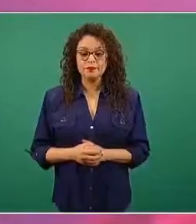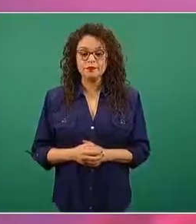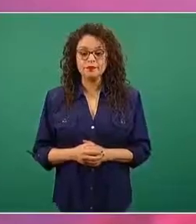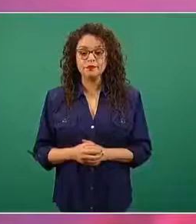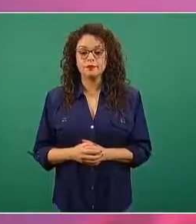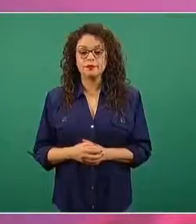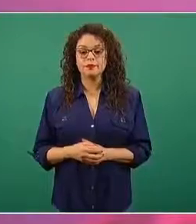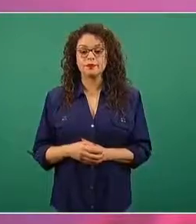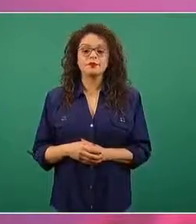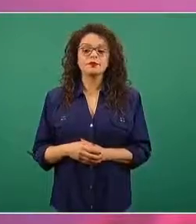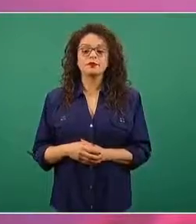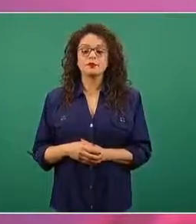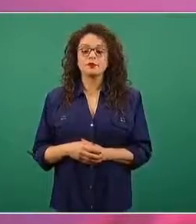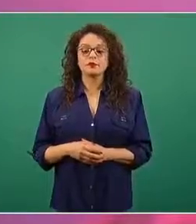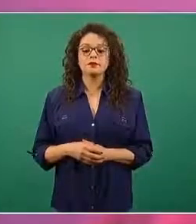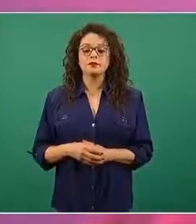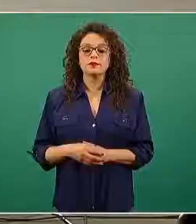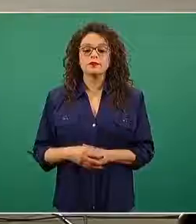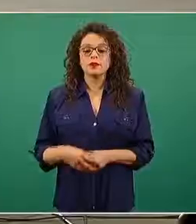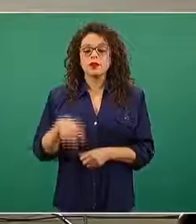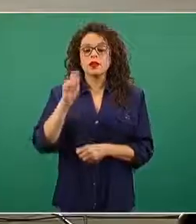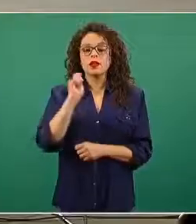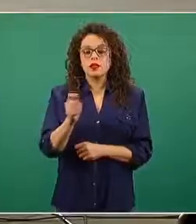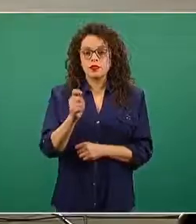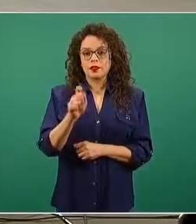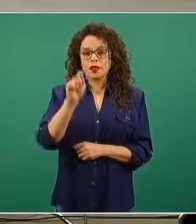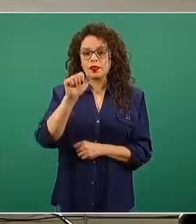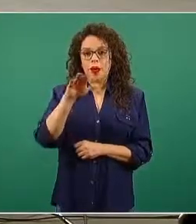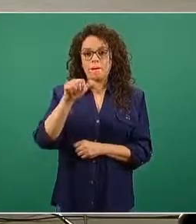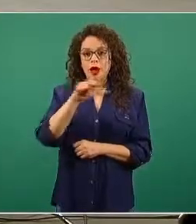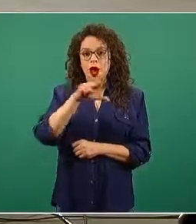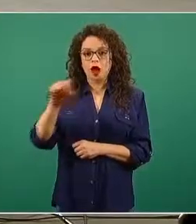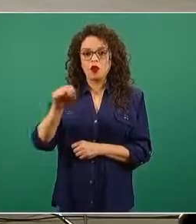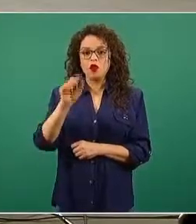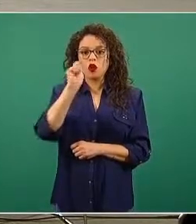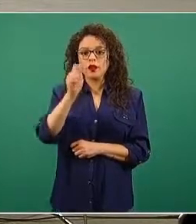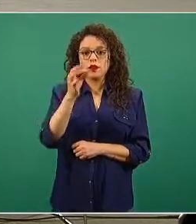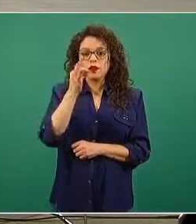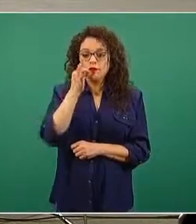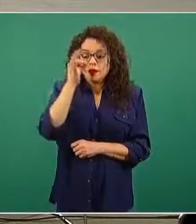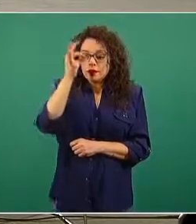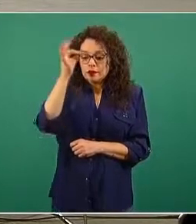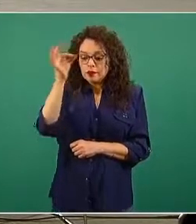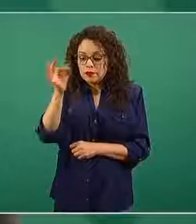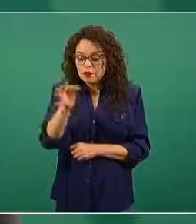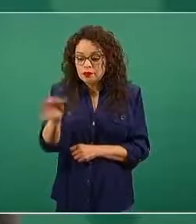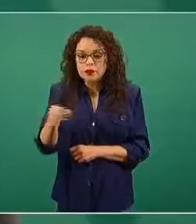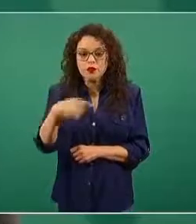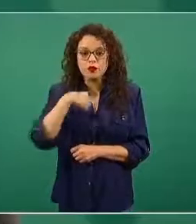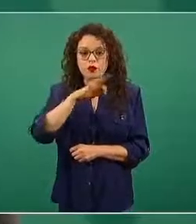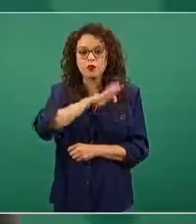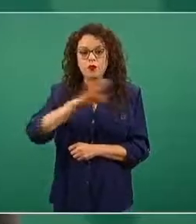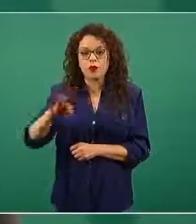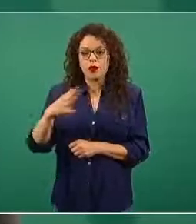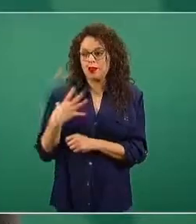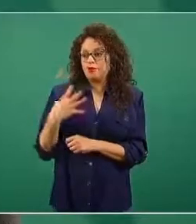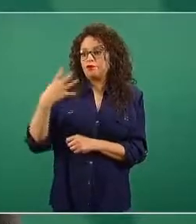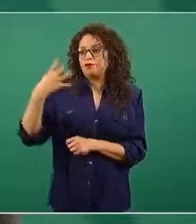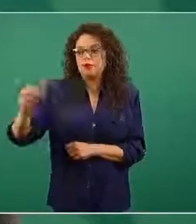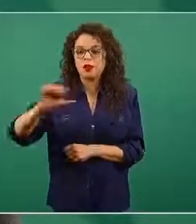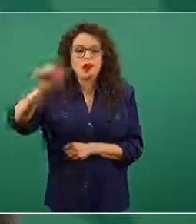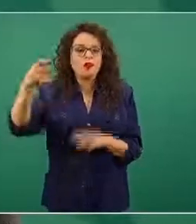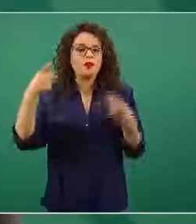el tamaño también del inóculo que en su momento yo puedo transmitir hacia otra